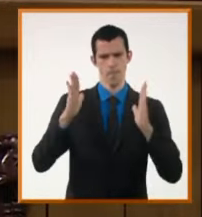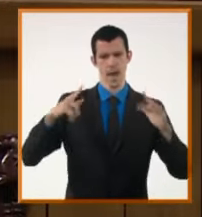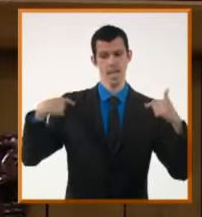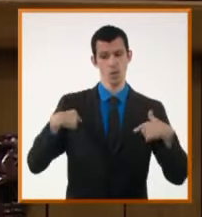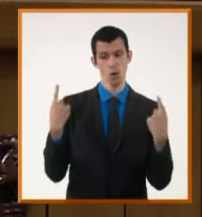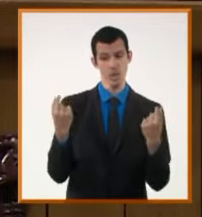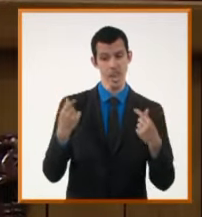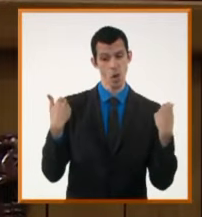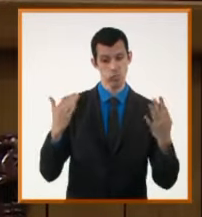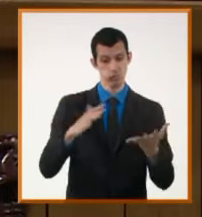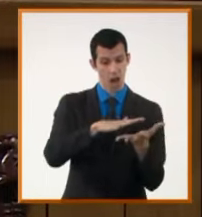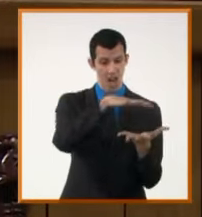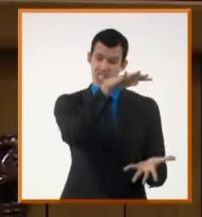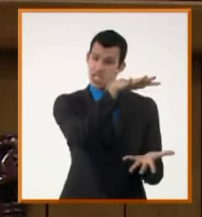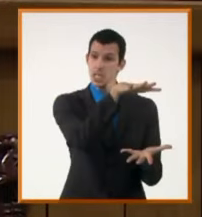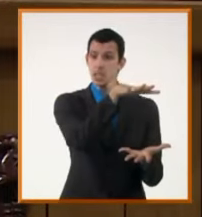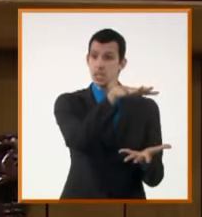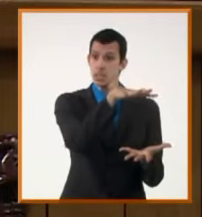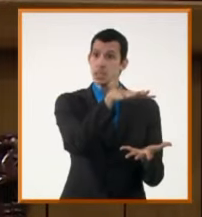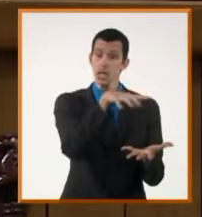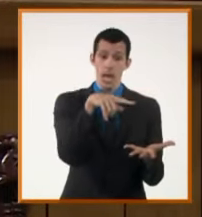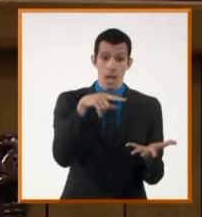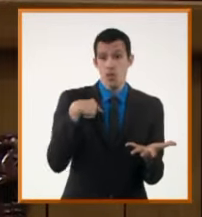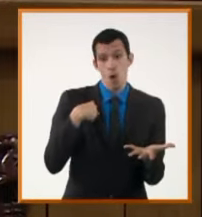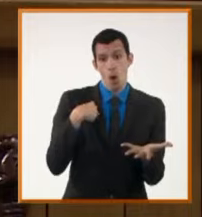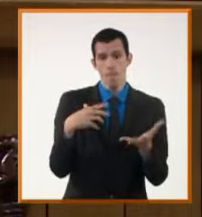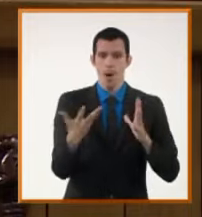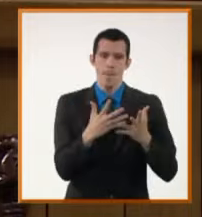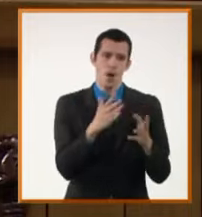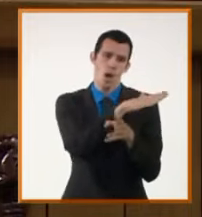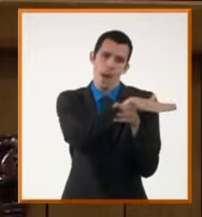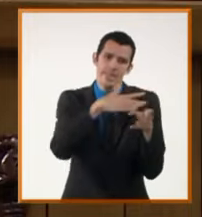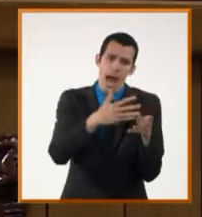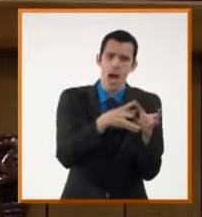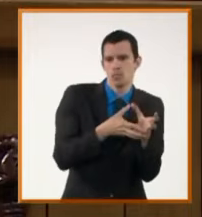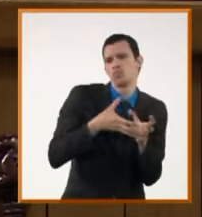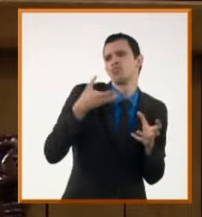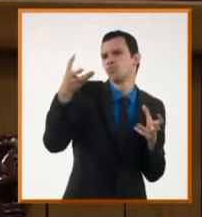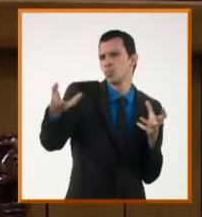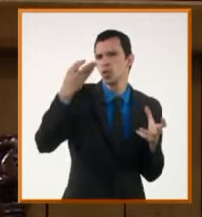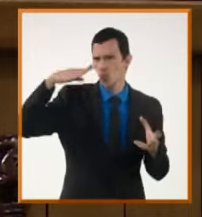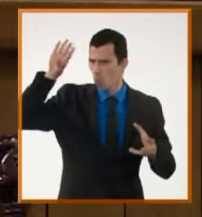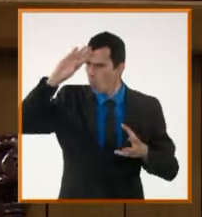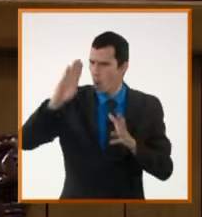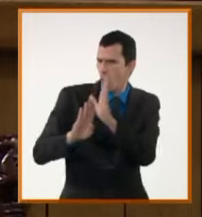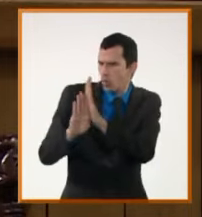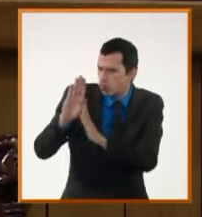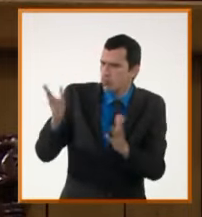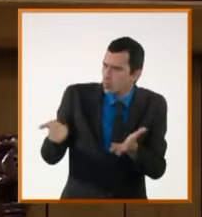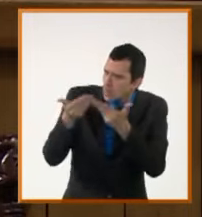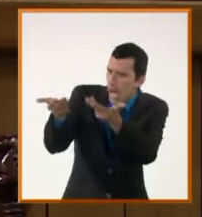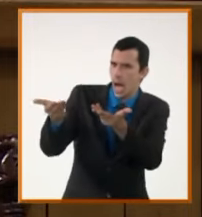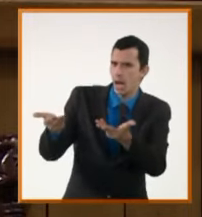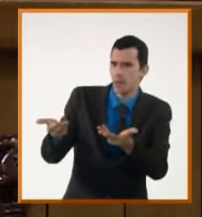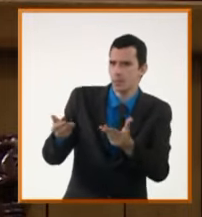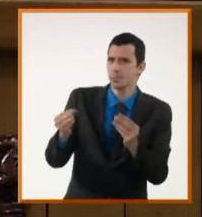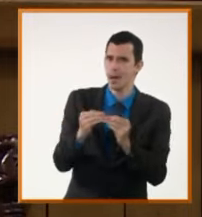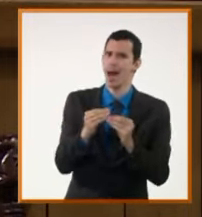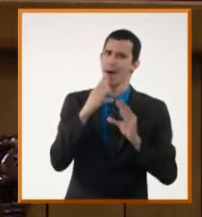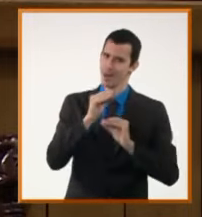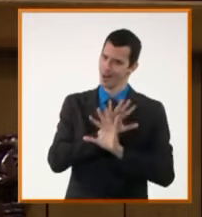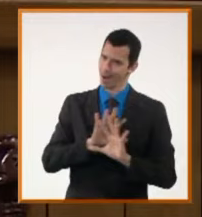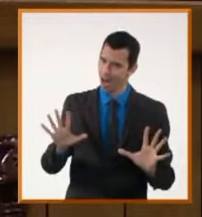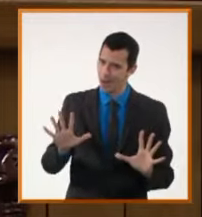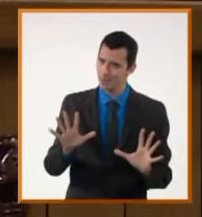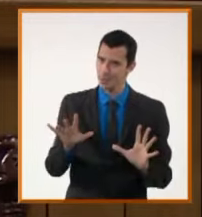MIPYME, otra forma de gestión, no va a informar a la ONEI. Cuando no se informa a la ONEI, es el primer paso